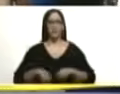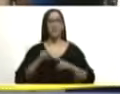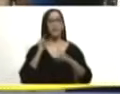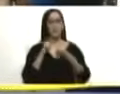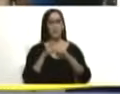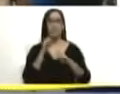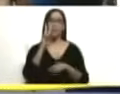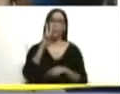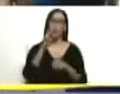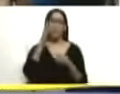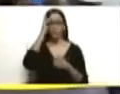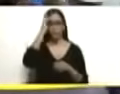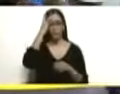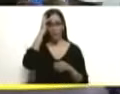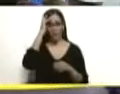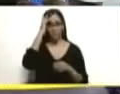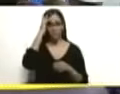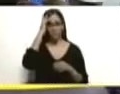2 de febrero